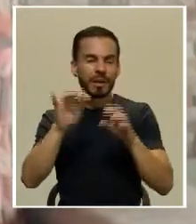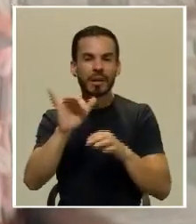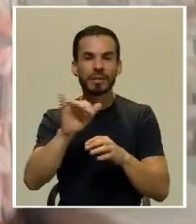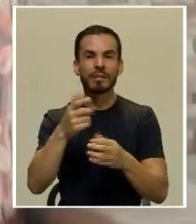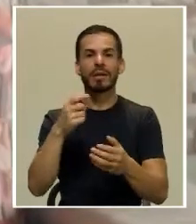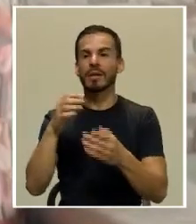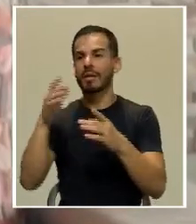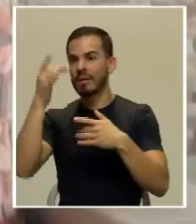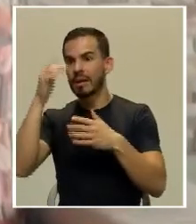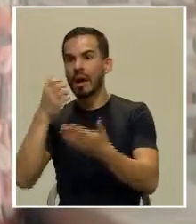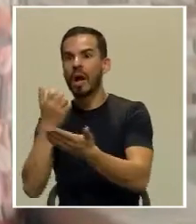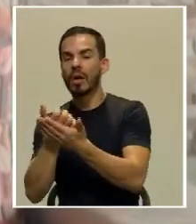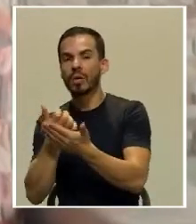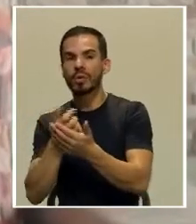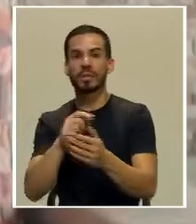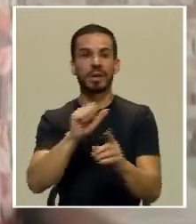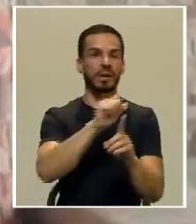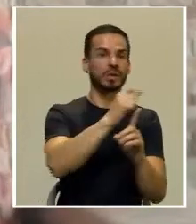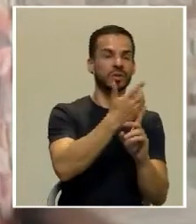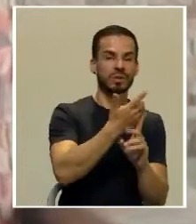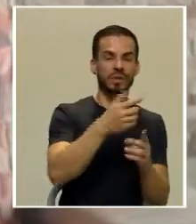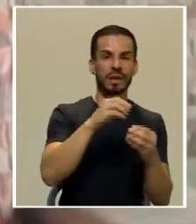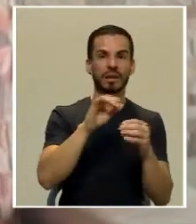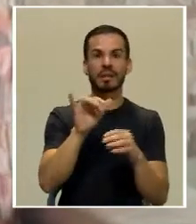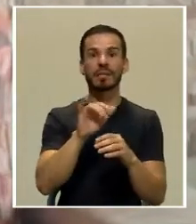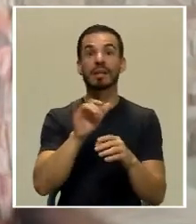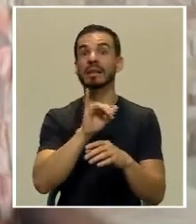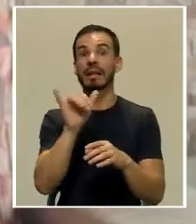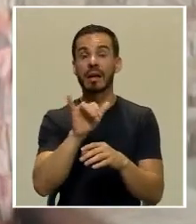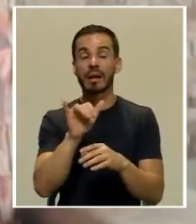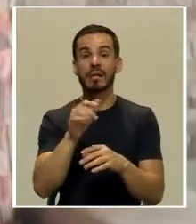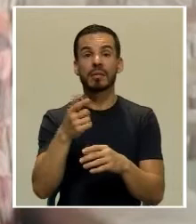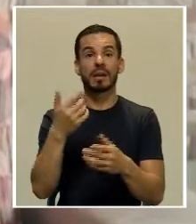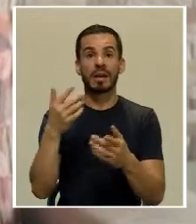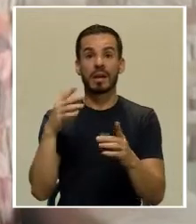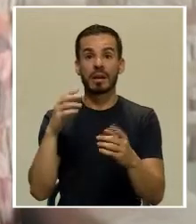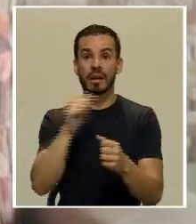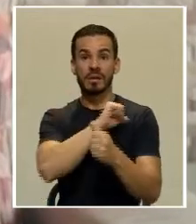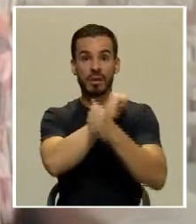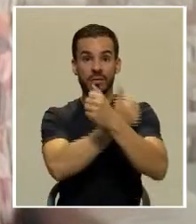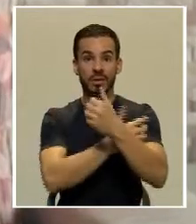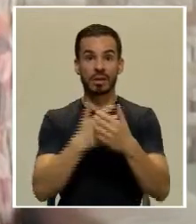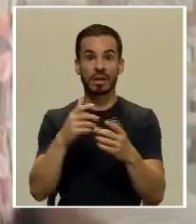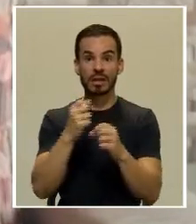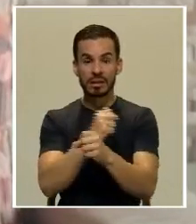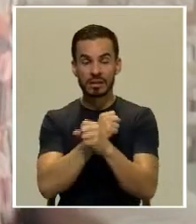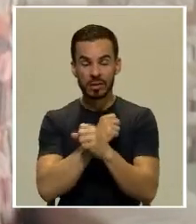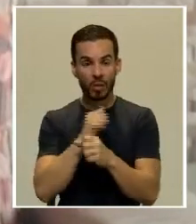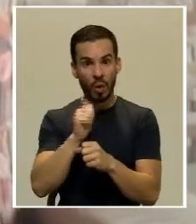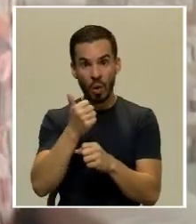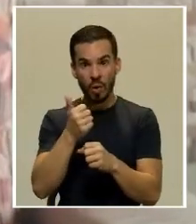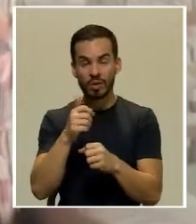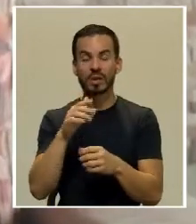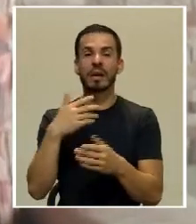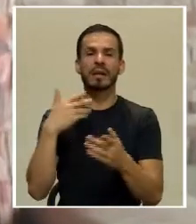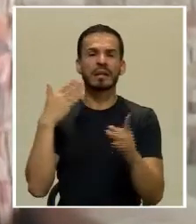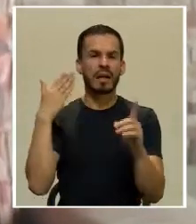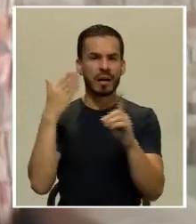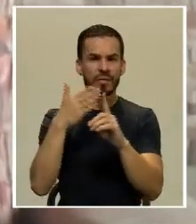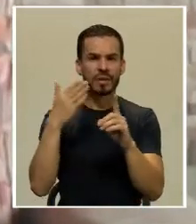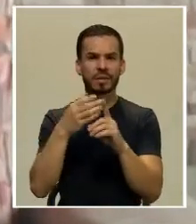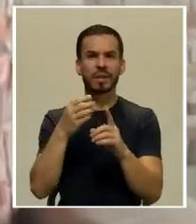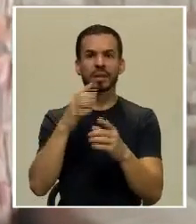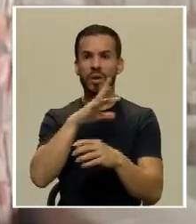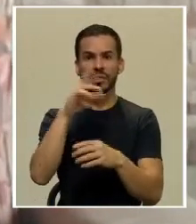pandemia económica y la pandemia social. Pero también las autoridades de seguridad han detectado otra pandemia que está dañando